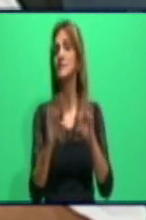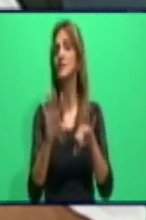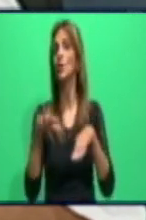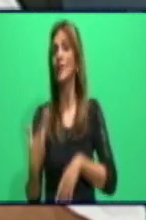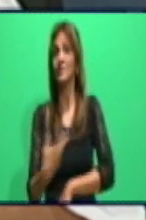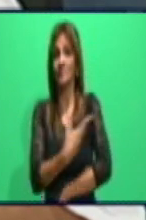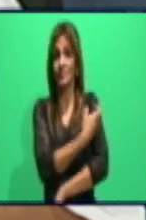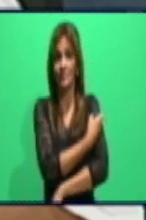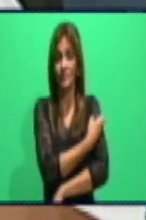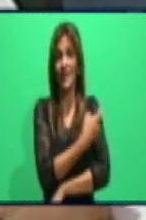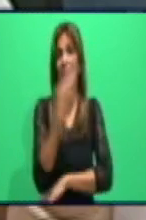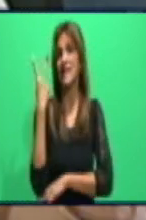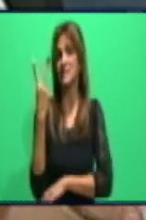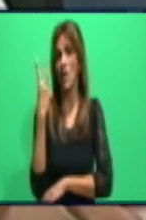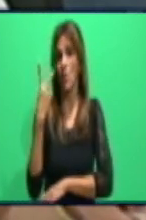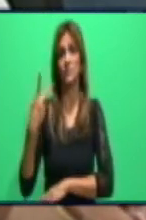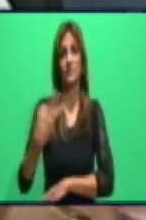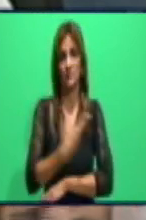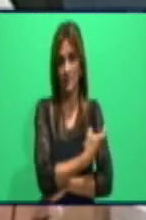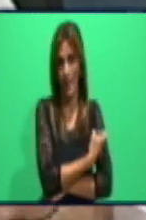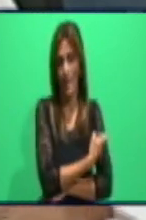segundo candidato vacunal